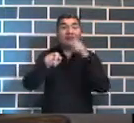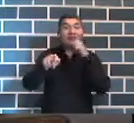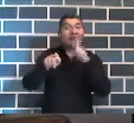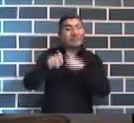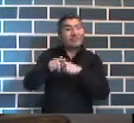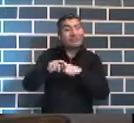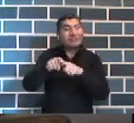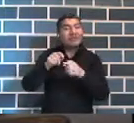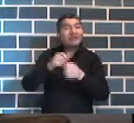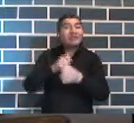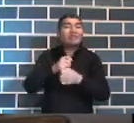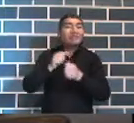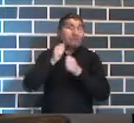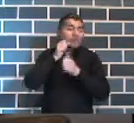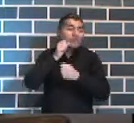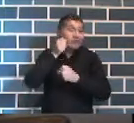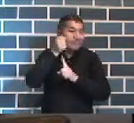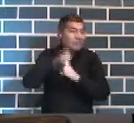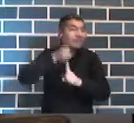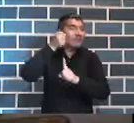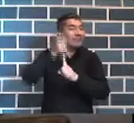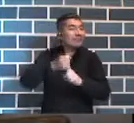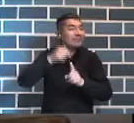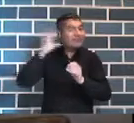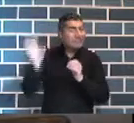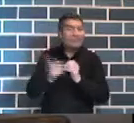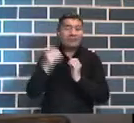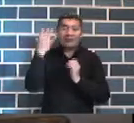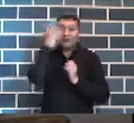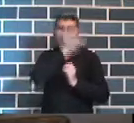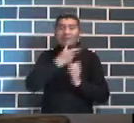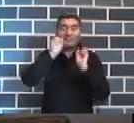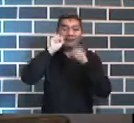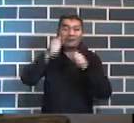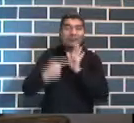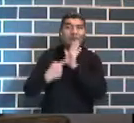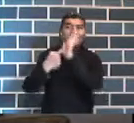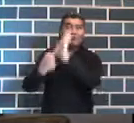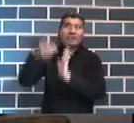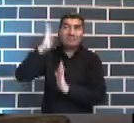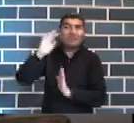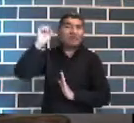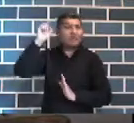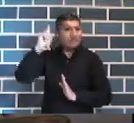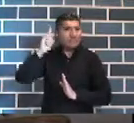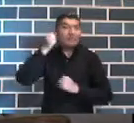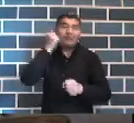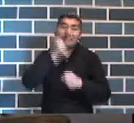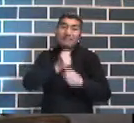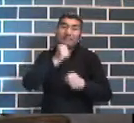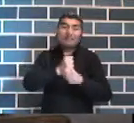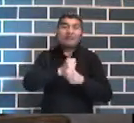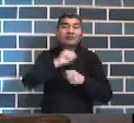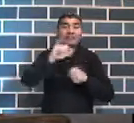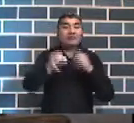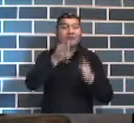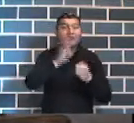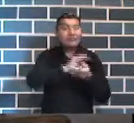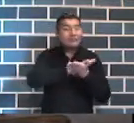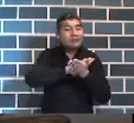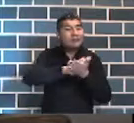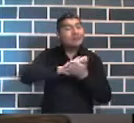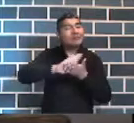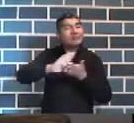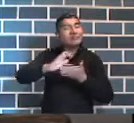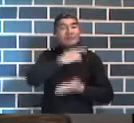sacrificio la oración más agradable que podamos presentar adiós trabajar por la justicia es parte del